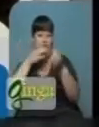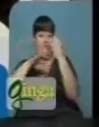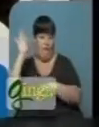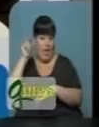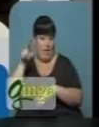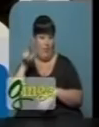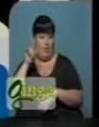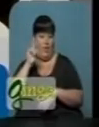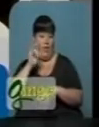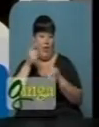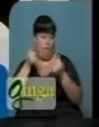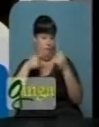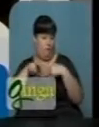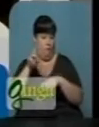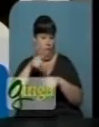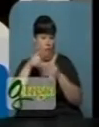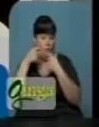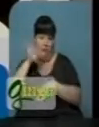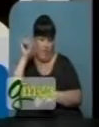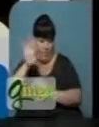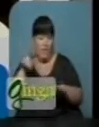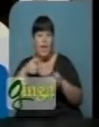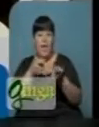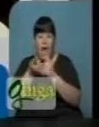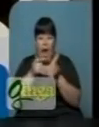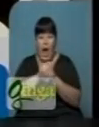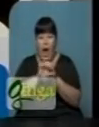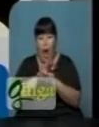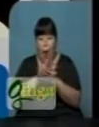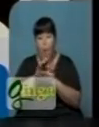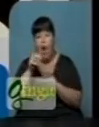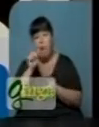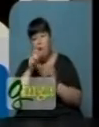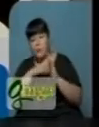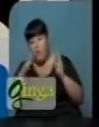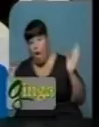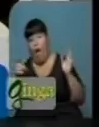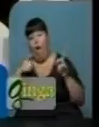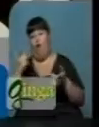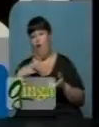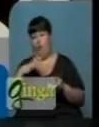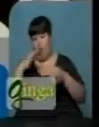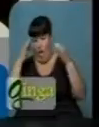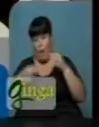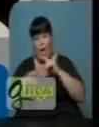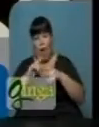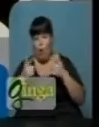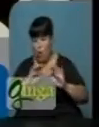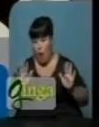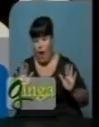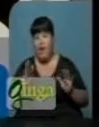sus activos en esta negociación que lleva ya largos meses y que todavía no hay un punto de acuerdo